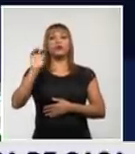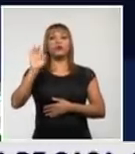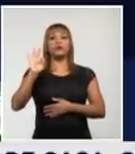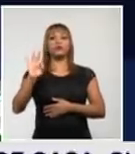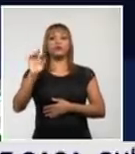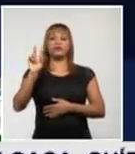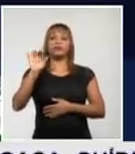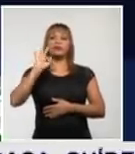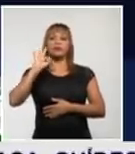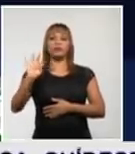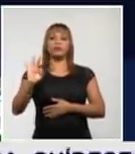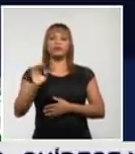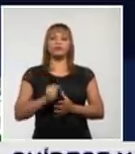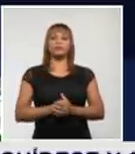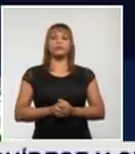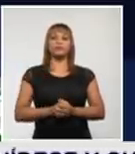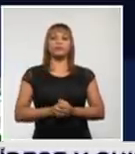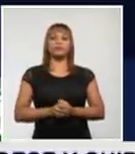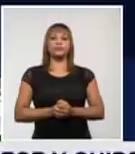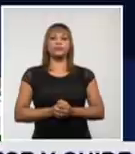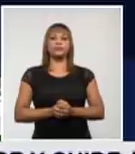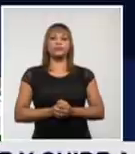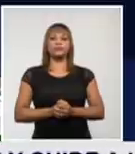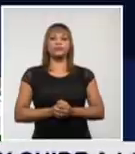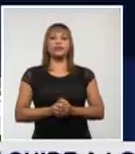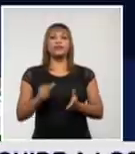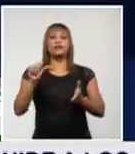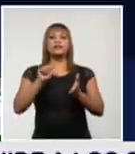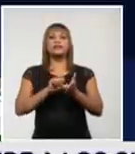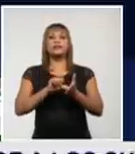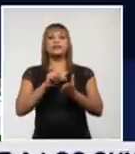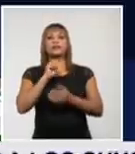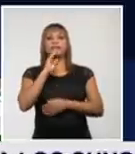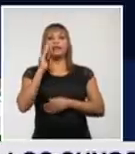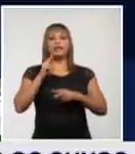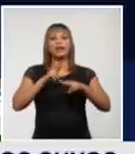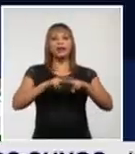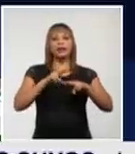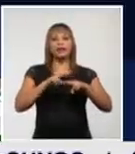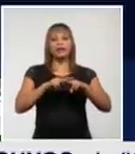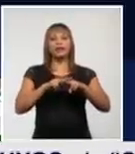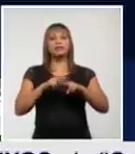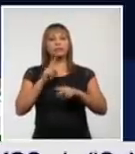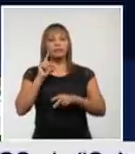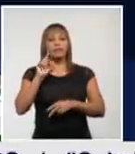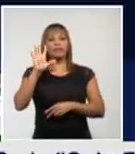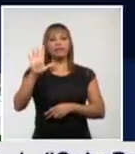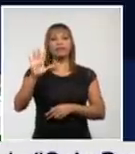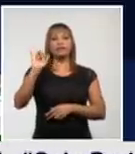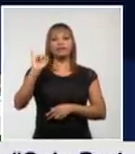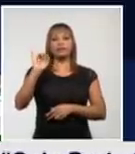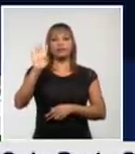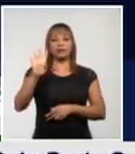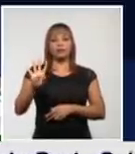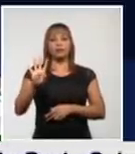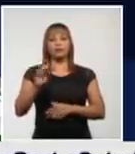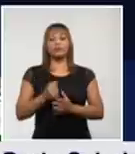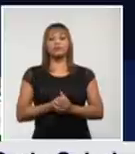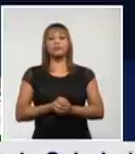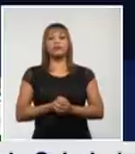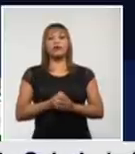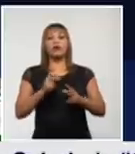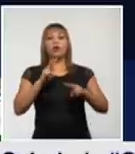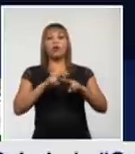288. En los del Centro de Ingeniería Genética y Biotecnología 564, Hospital